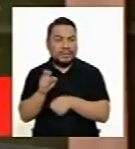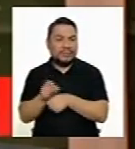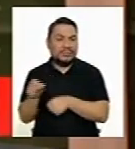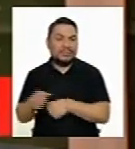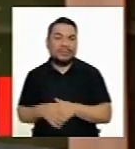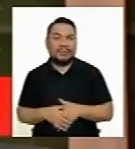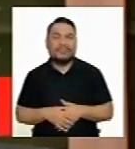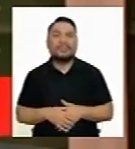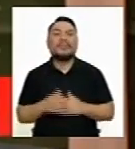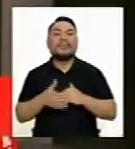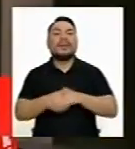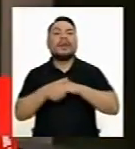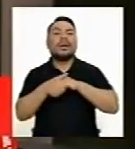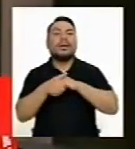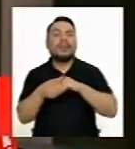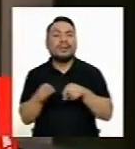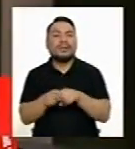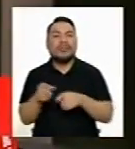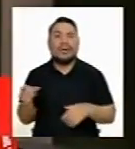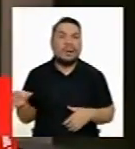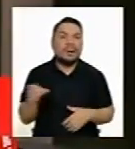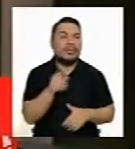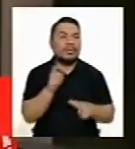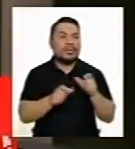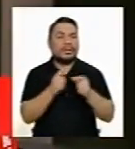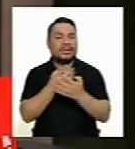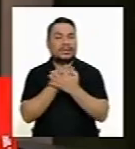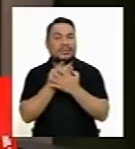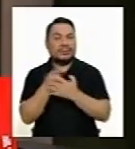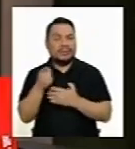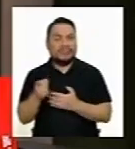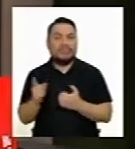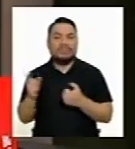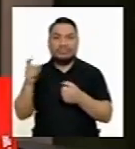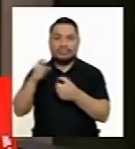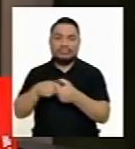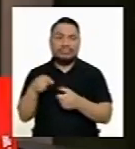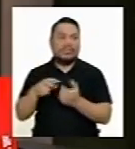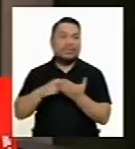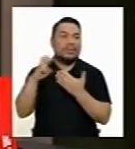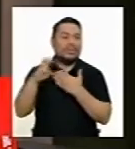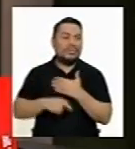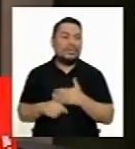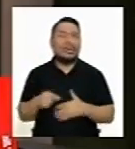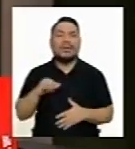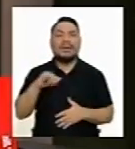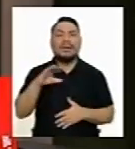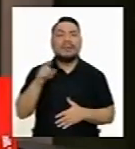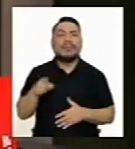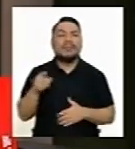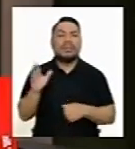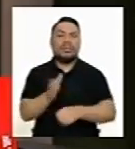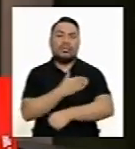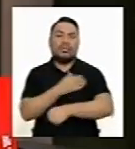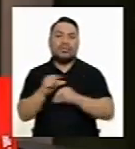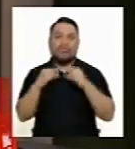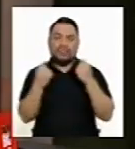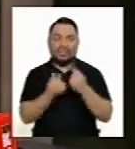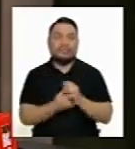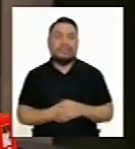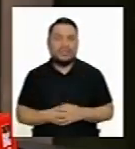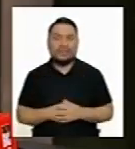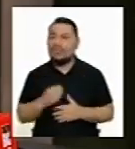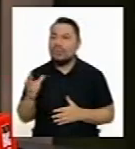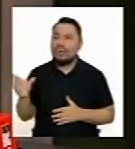en los penales. Un saludo entonces a todos aquellos internos que forman parte de este programa del INPE, orquestando, y a todos los que